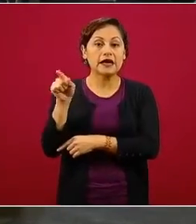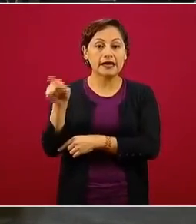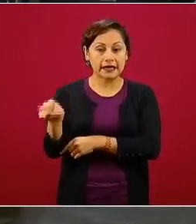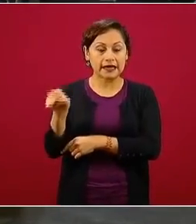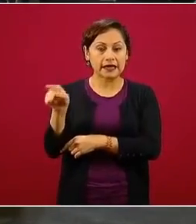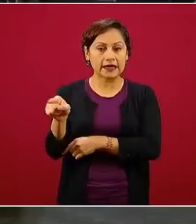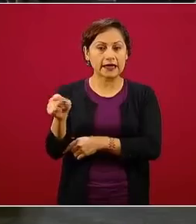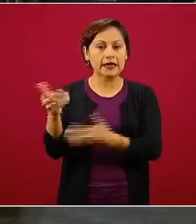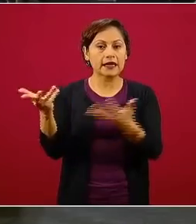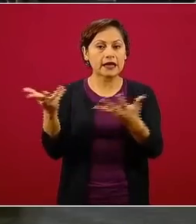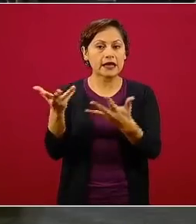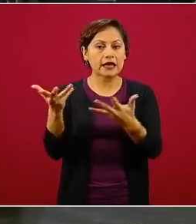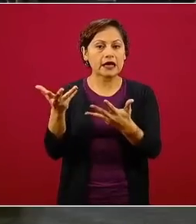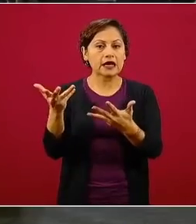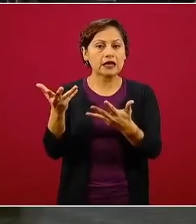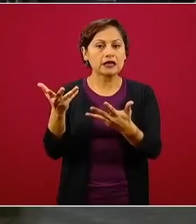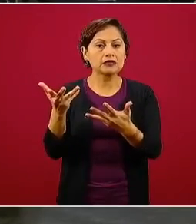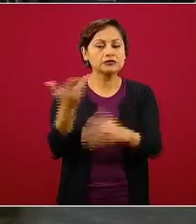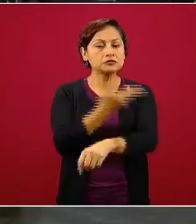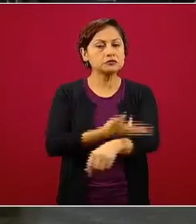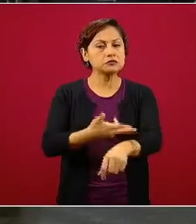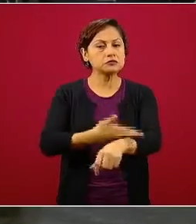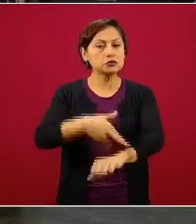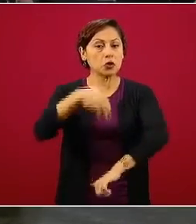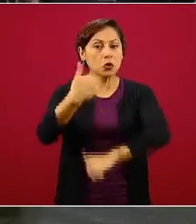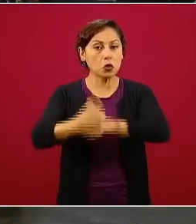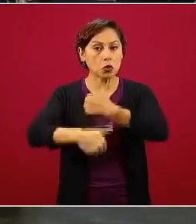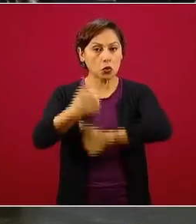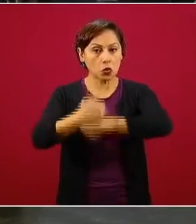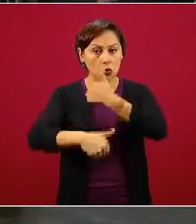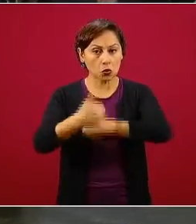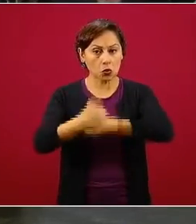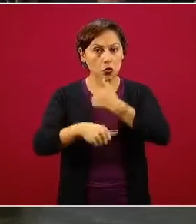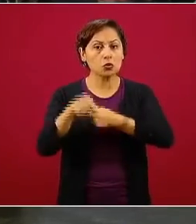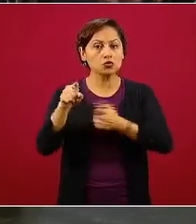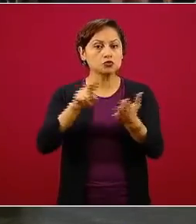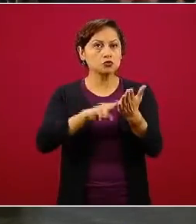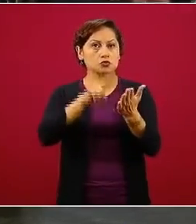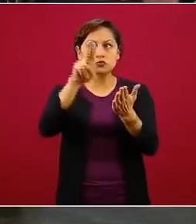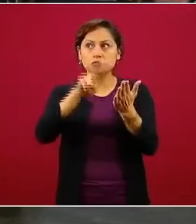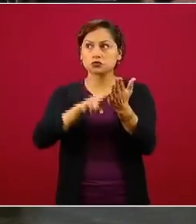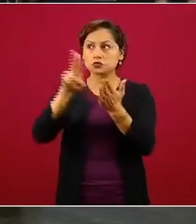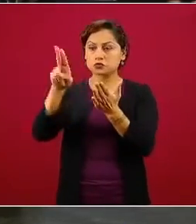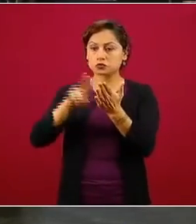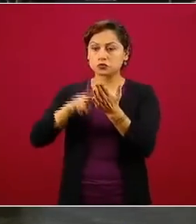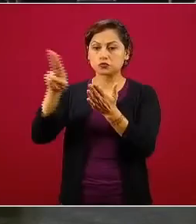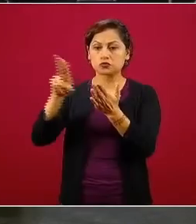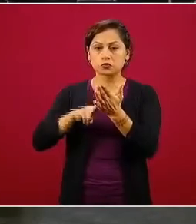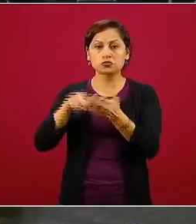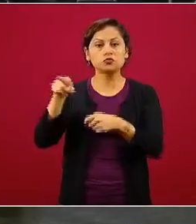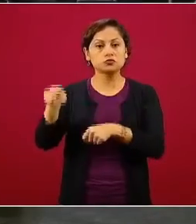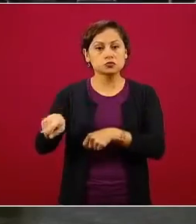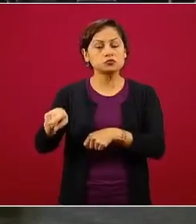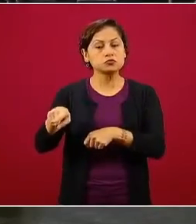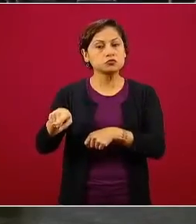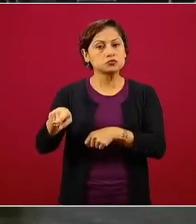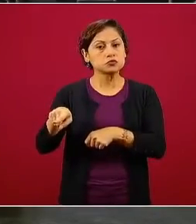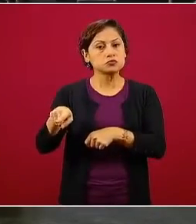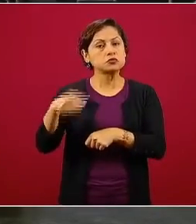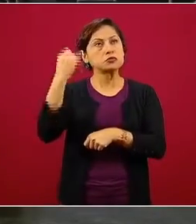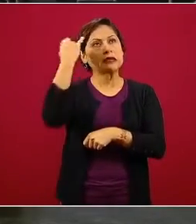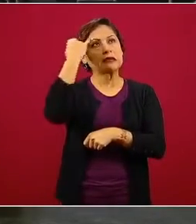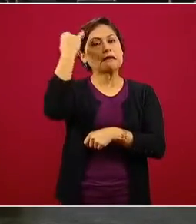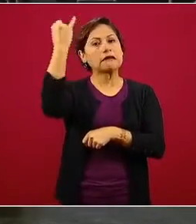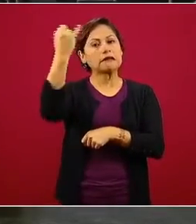pintura, un buen ejercicio por juntar ánimos con la sociedad de